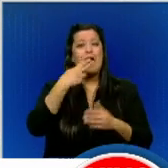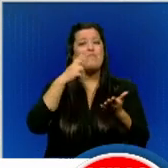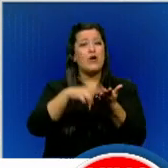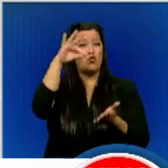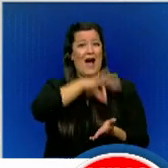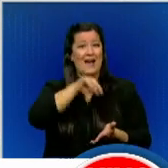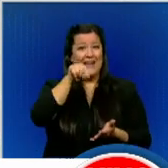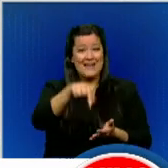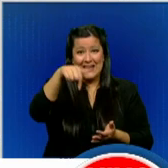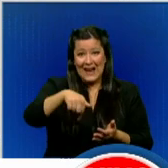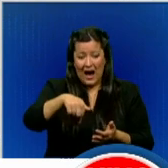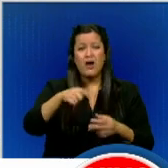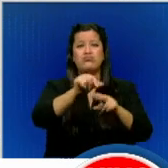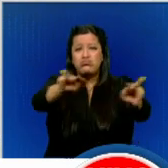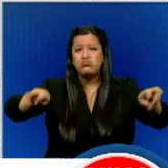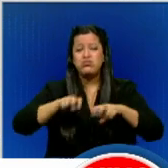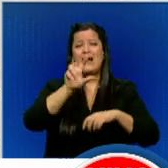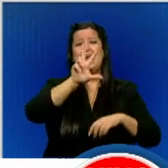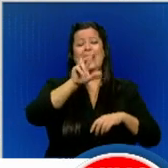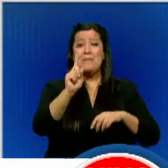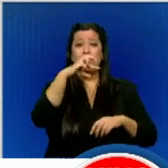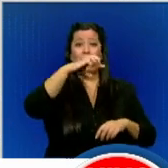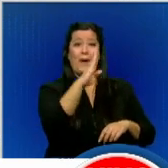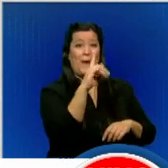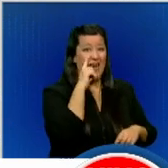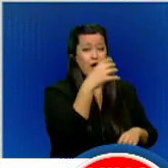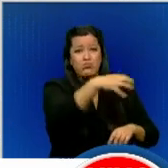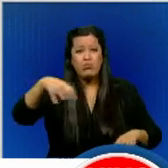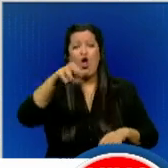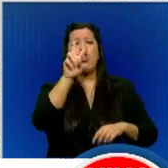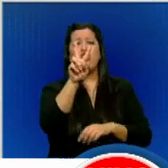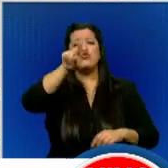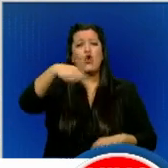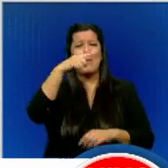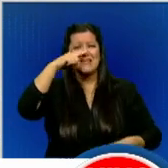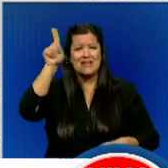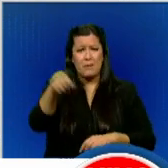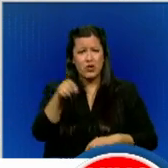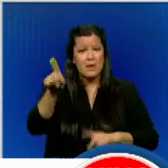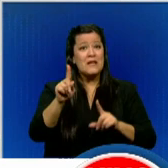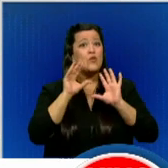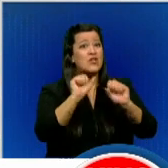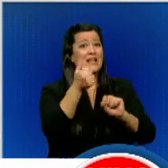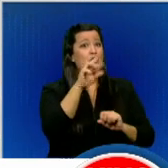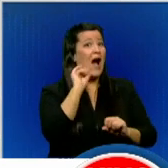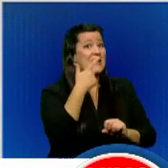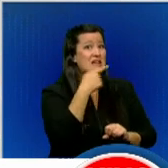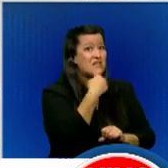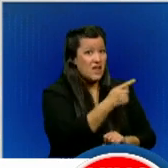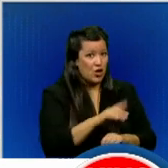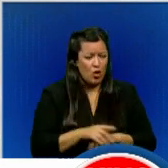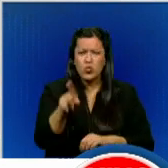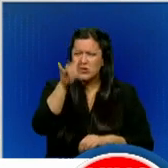societarias de la argentina recauda casi 3 puntos del producto 2.7 para ser precisos según datos del secretario áreas saben